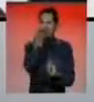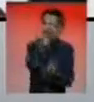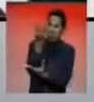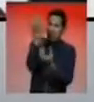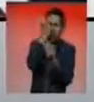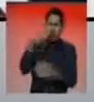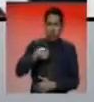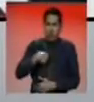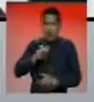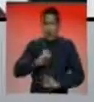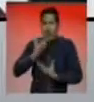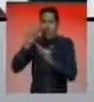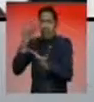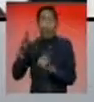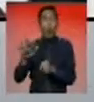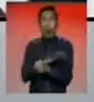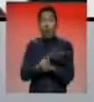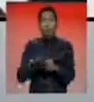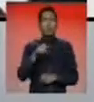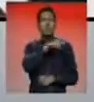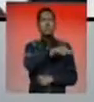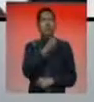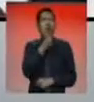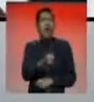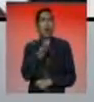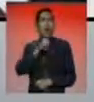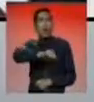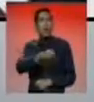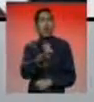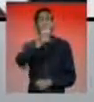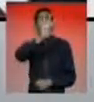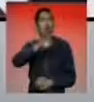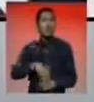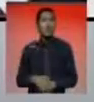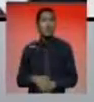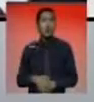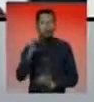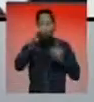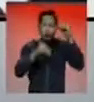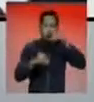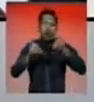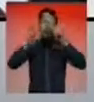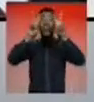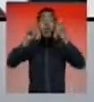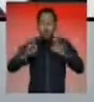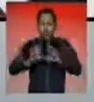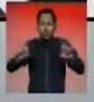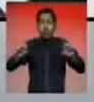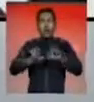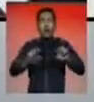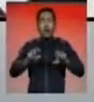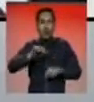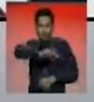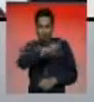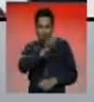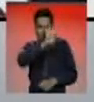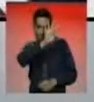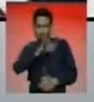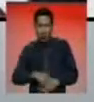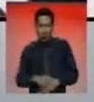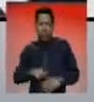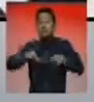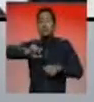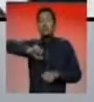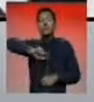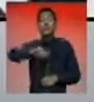declaración completa a esta periodista de Teleamazonas. Le ponen un titular ahí en Teleamazonas